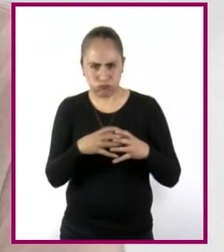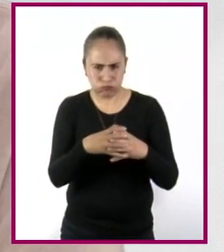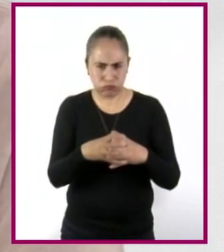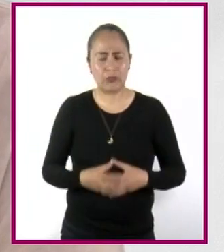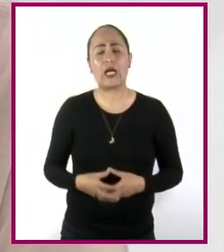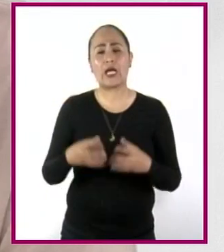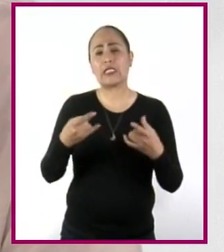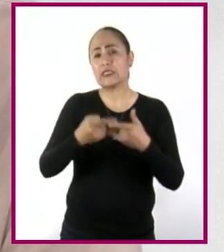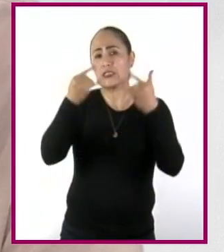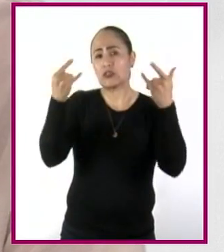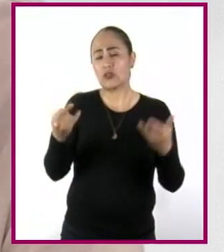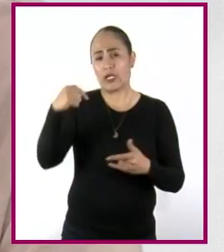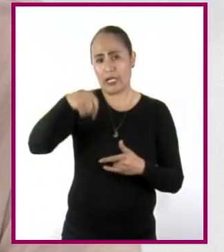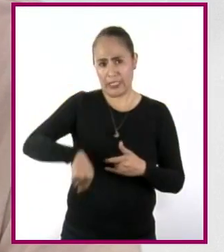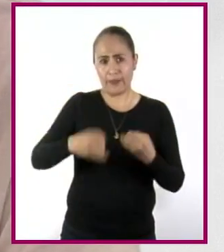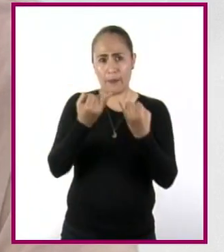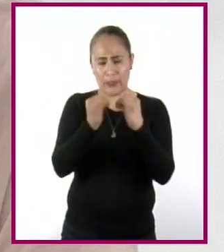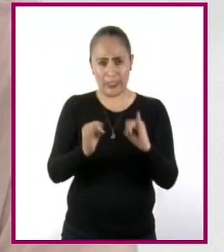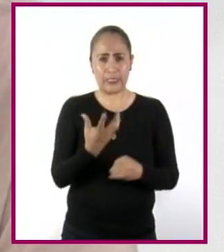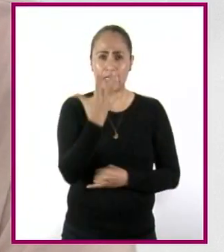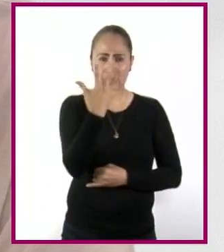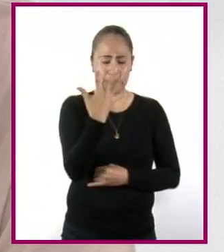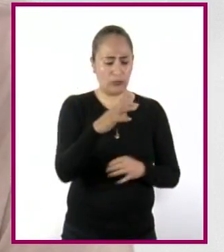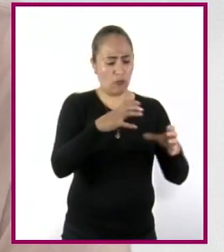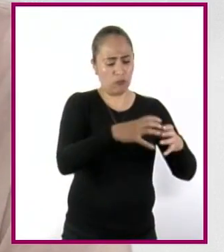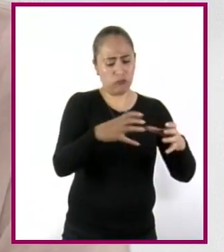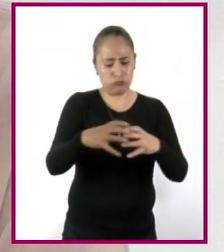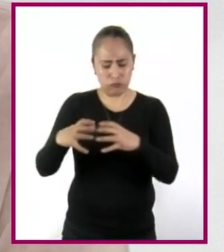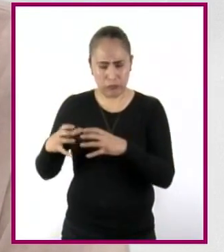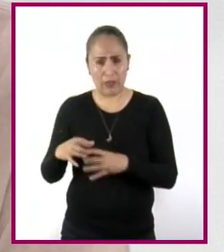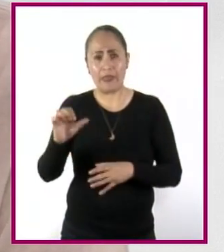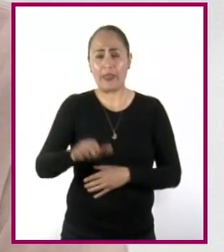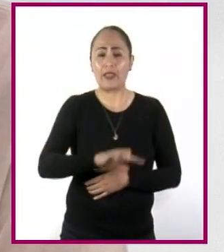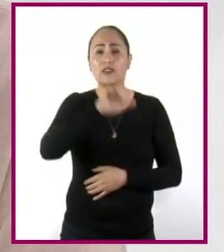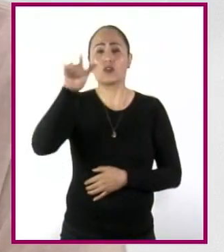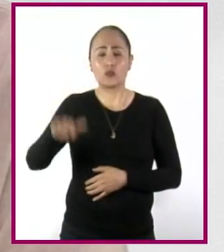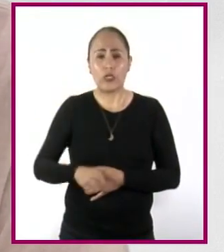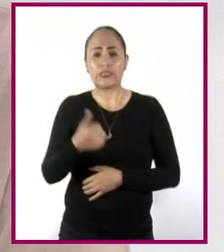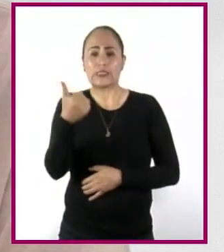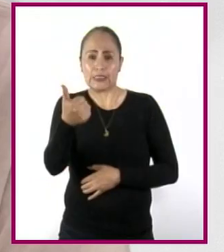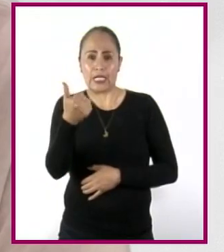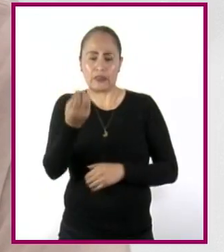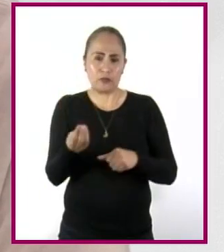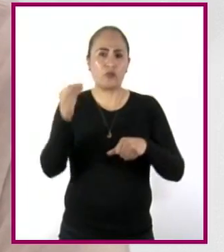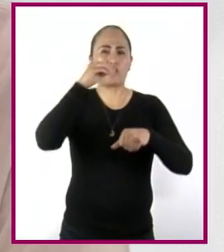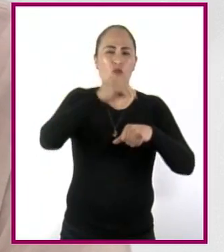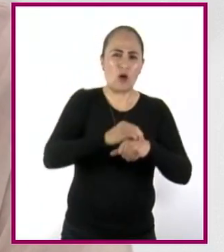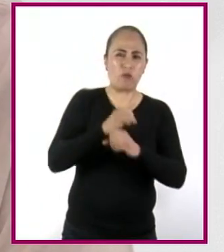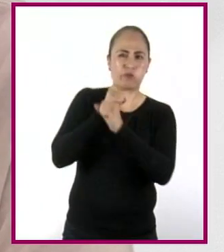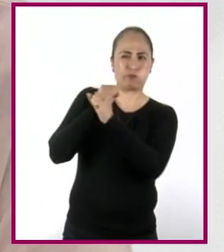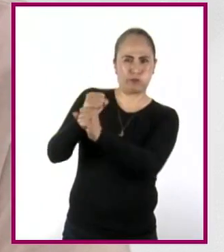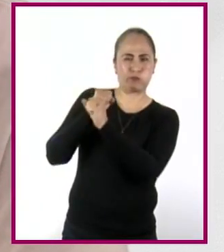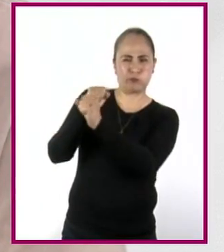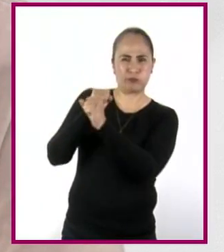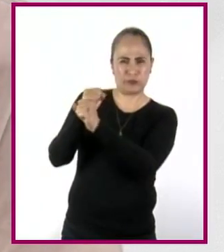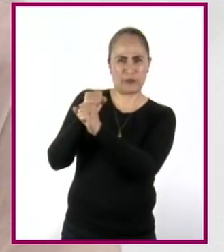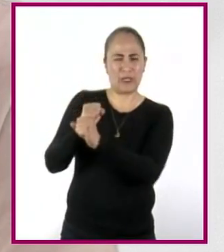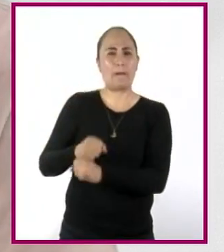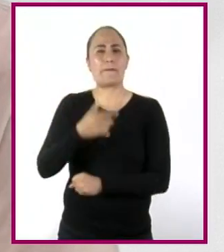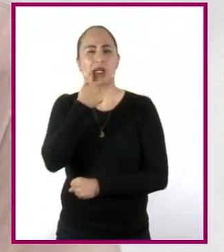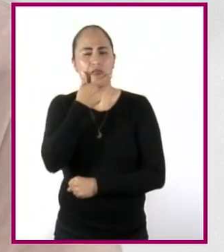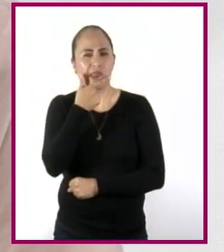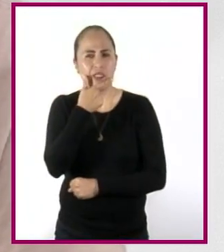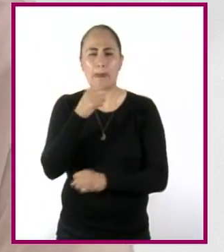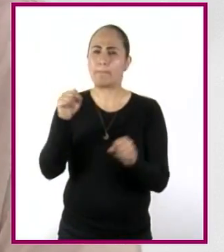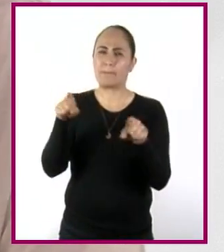de la independencia, las 5 naciones, que después fueron 6, sirvieron para resistir el expansionismo británico y el de su principal